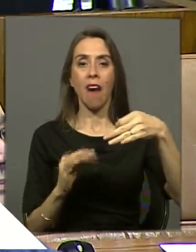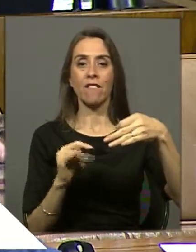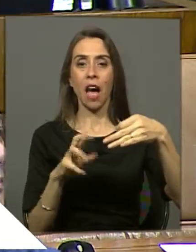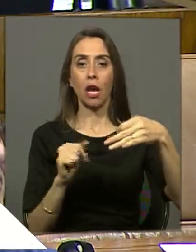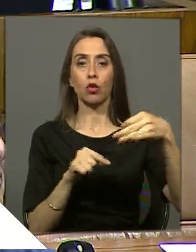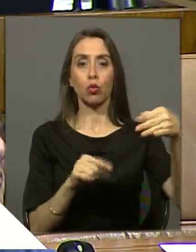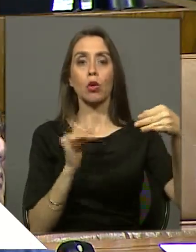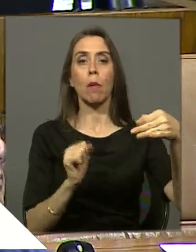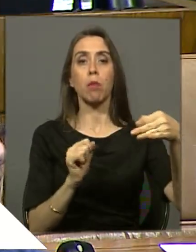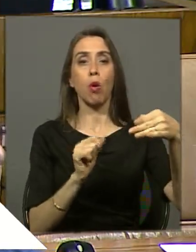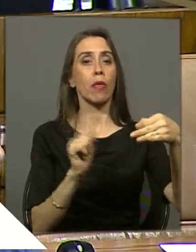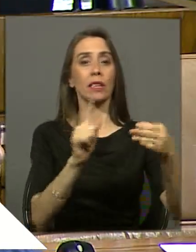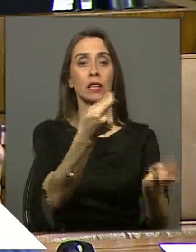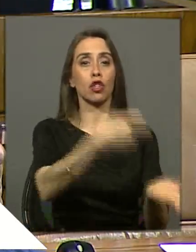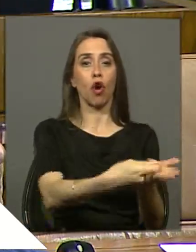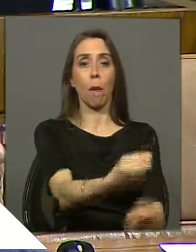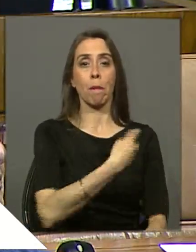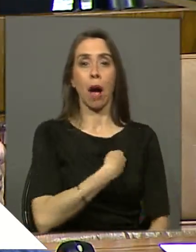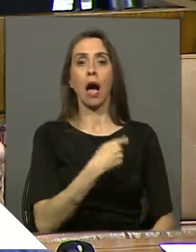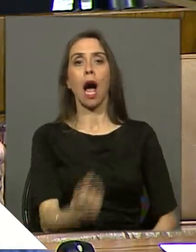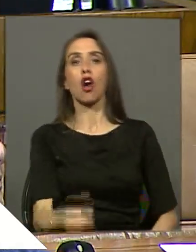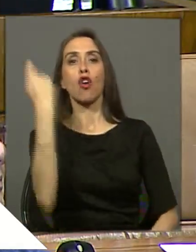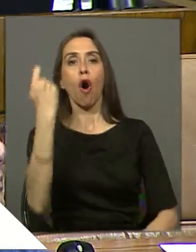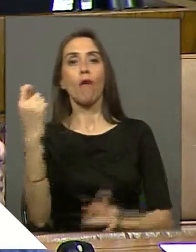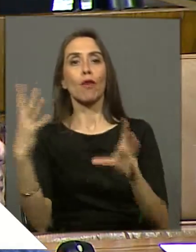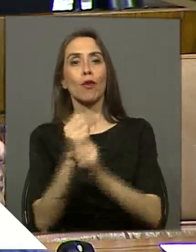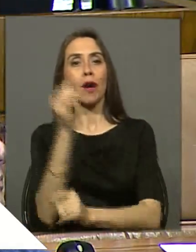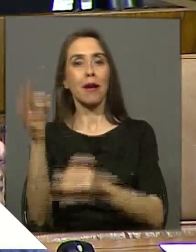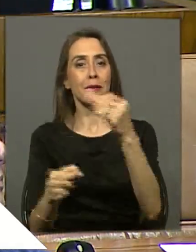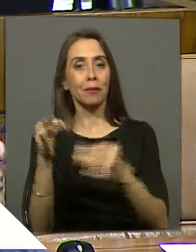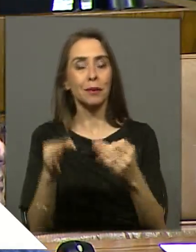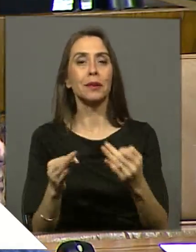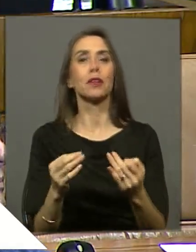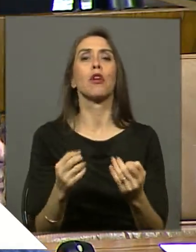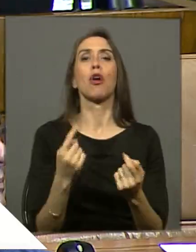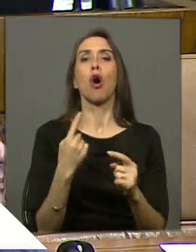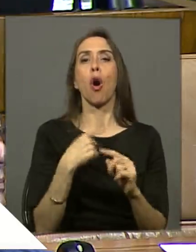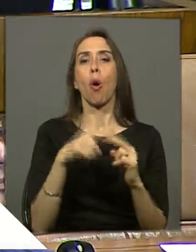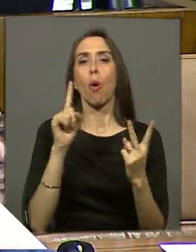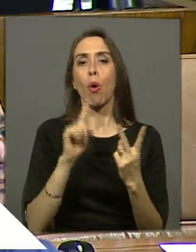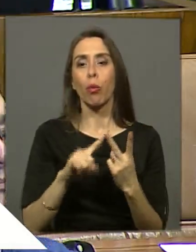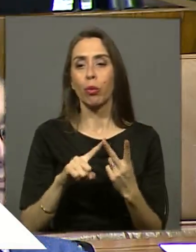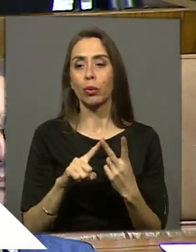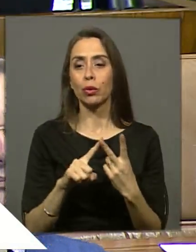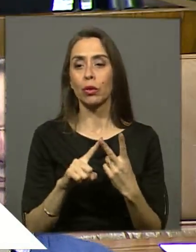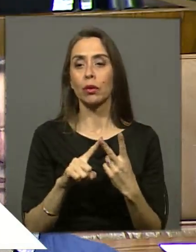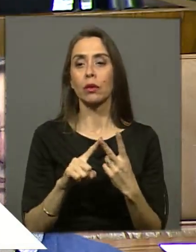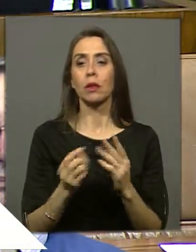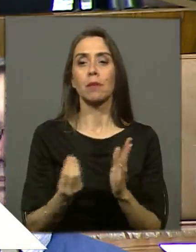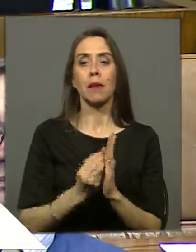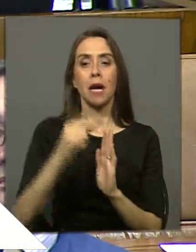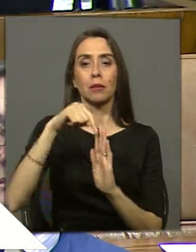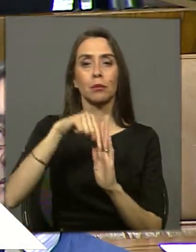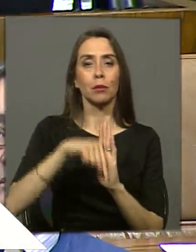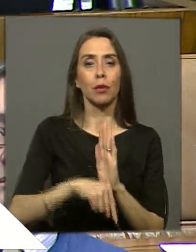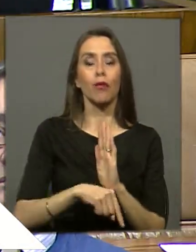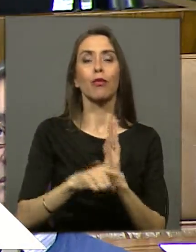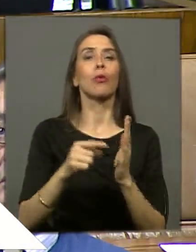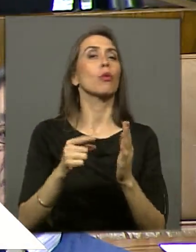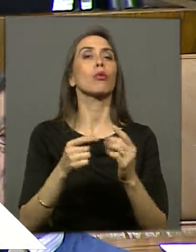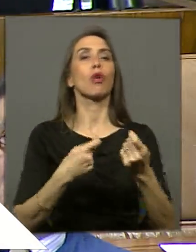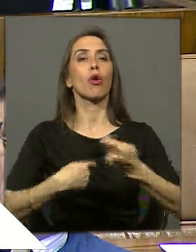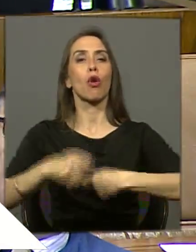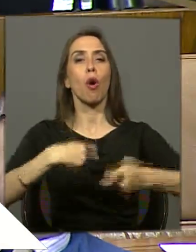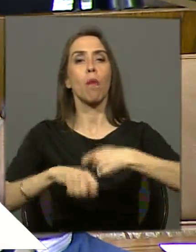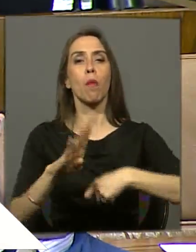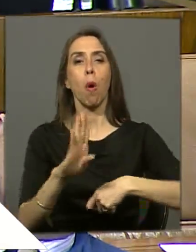ejecutivo también hay otras que dicen relación más bien con la profundización del mercado de valores etcétera